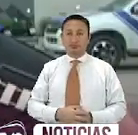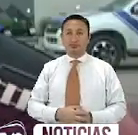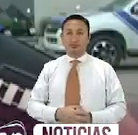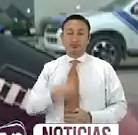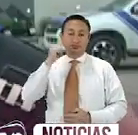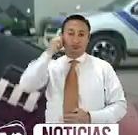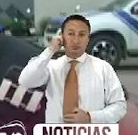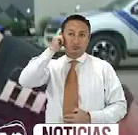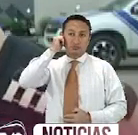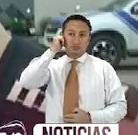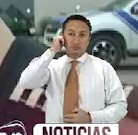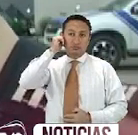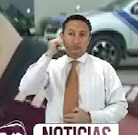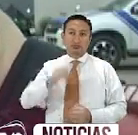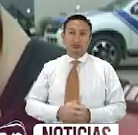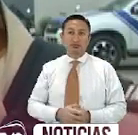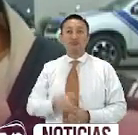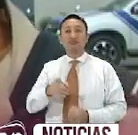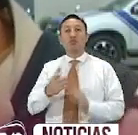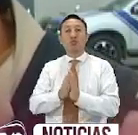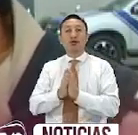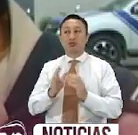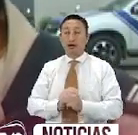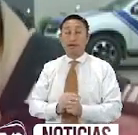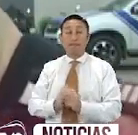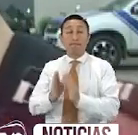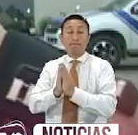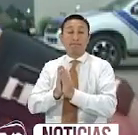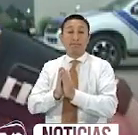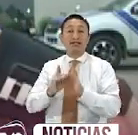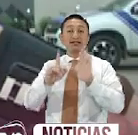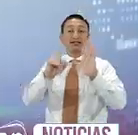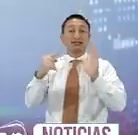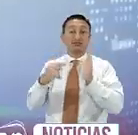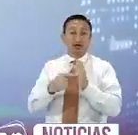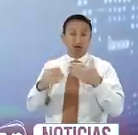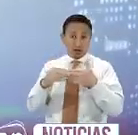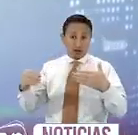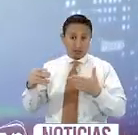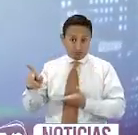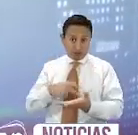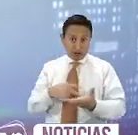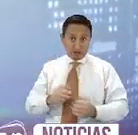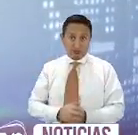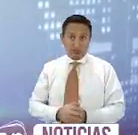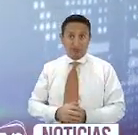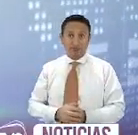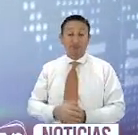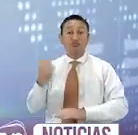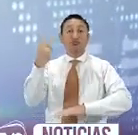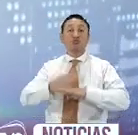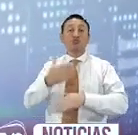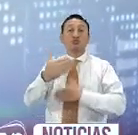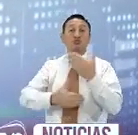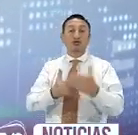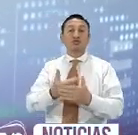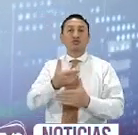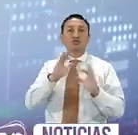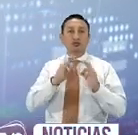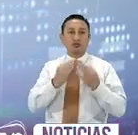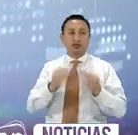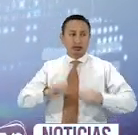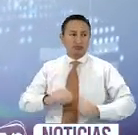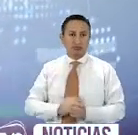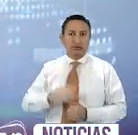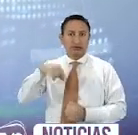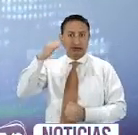lo que estaban solicitando la cantidad de $6,000 para liberarlos. Dos días después, preocupados familiares acudieron